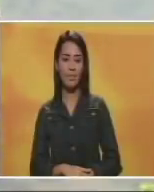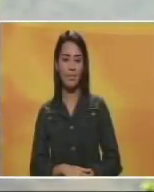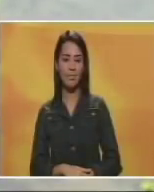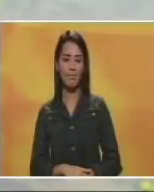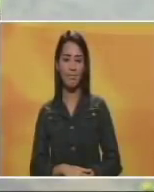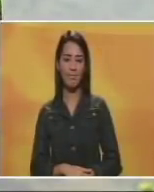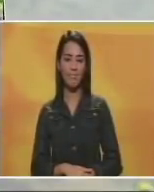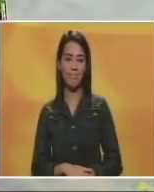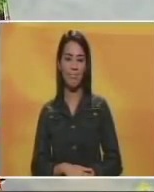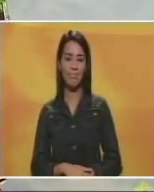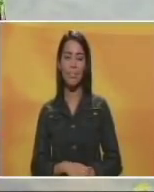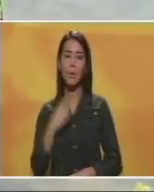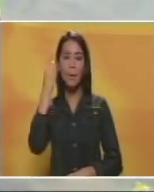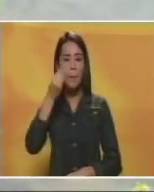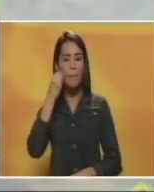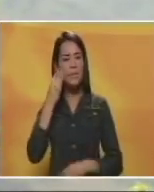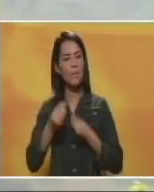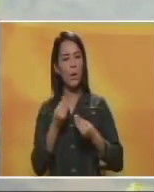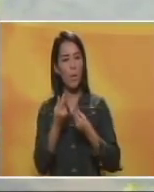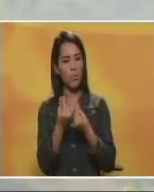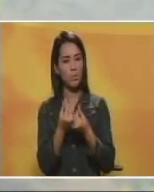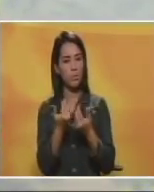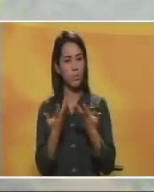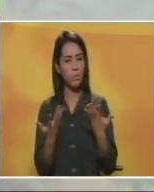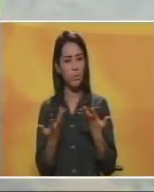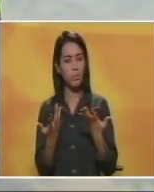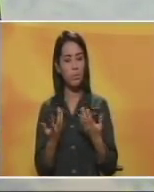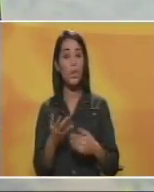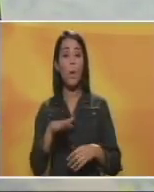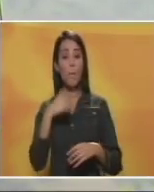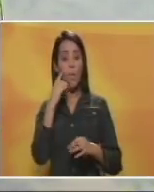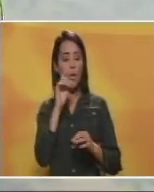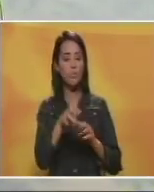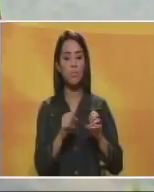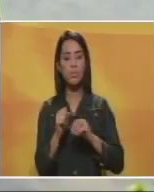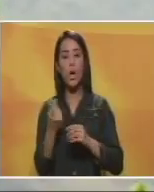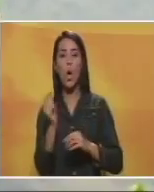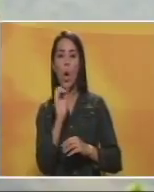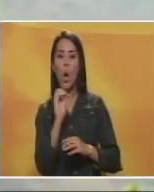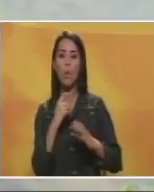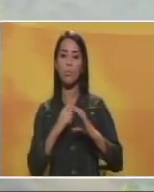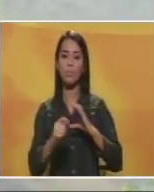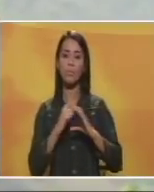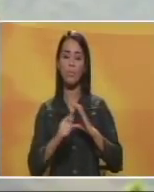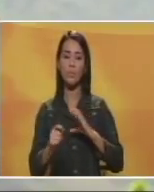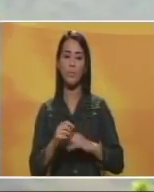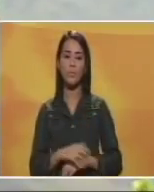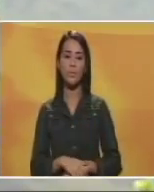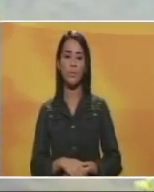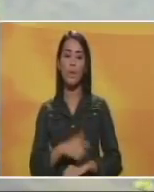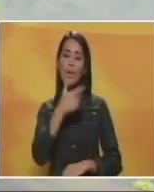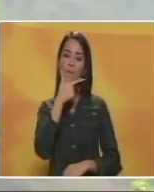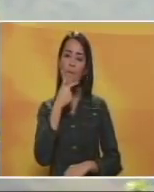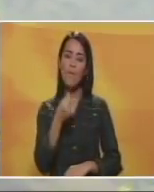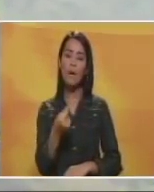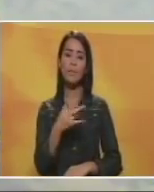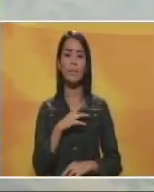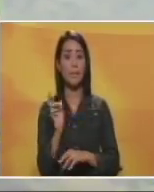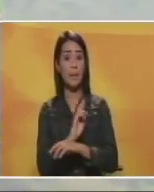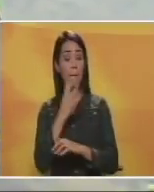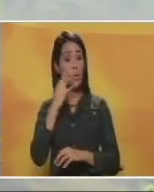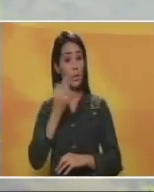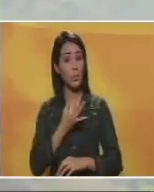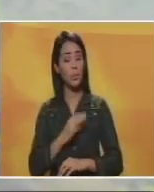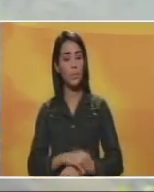Cuando pensamos cómo manejar nuestro dinero, tener acceso a él o hacer transacciones, queremos que sea fácil, rápido y